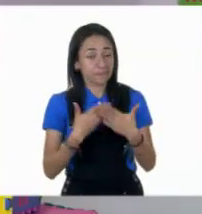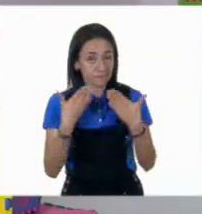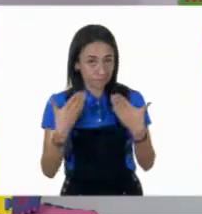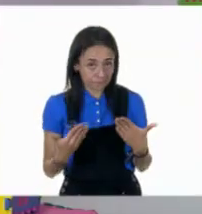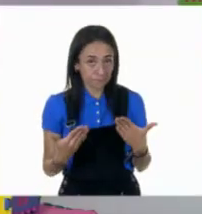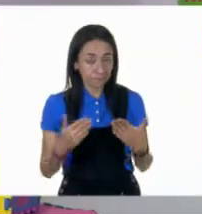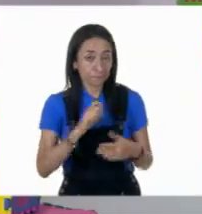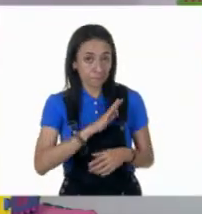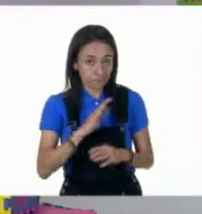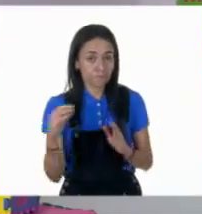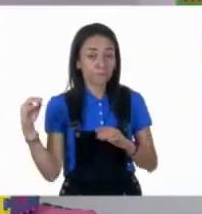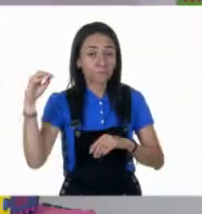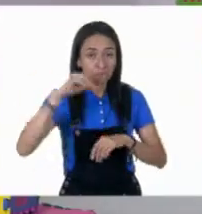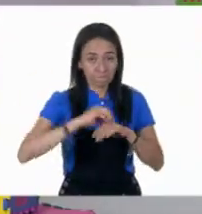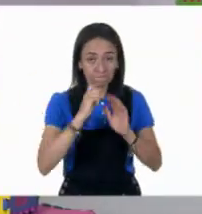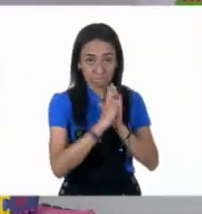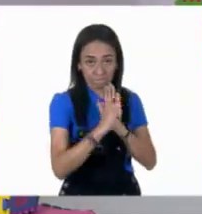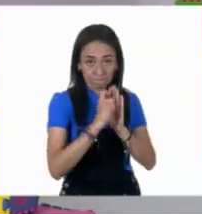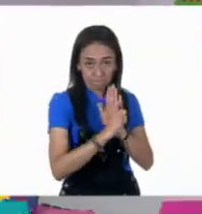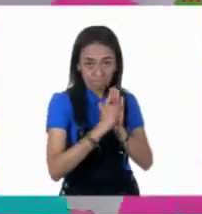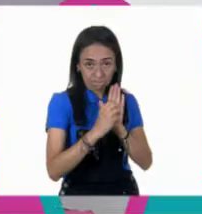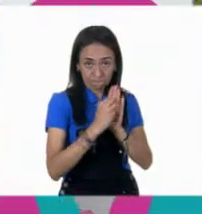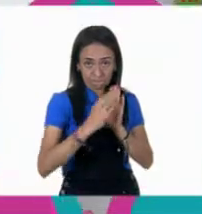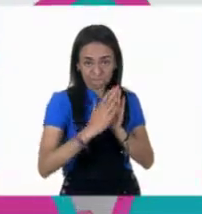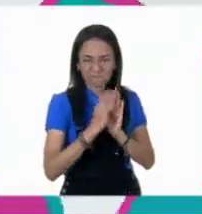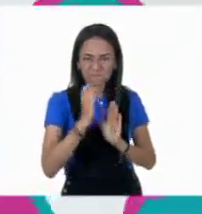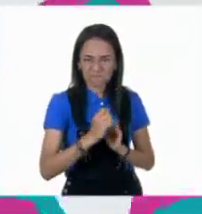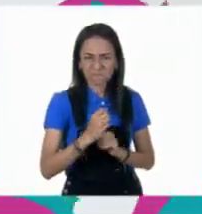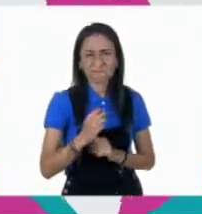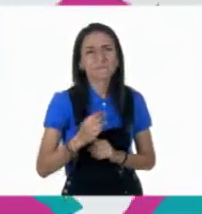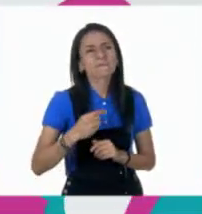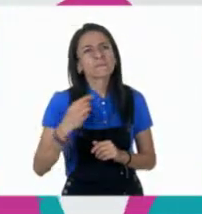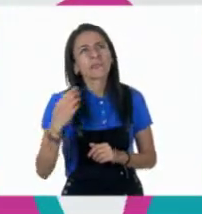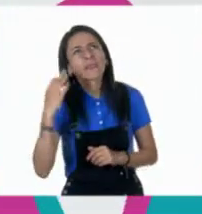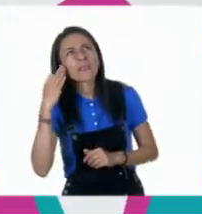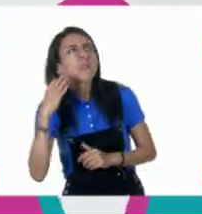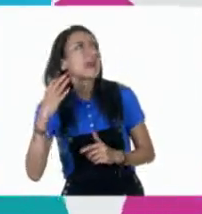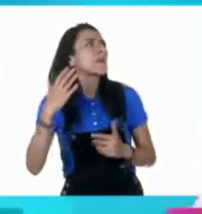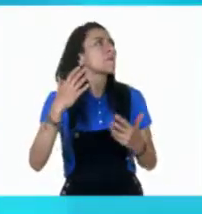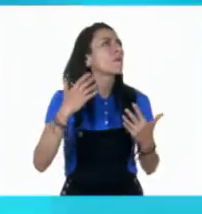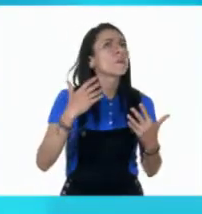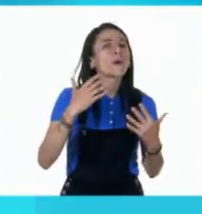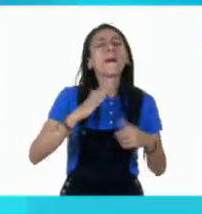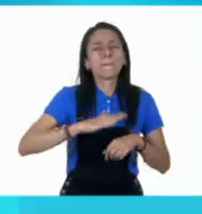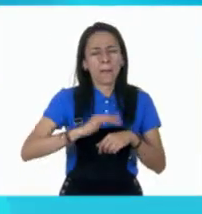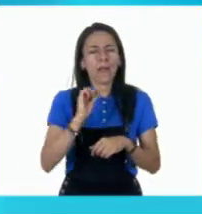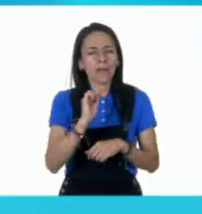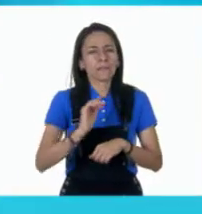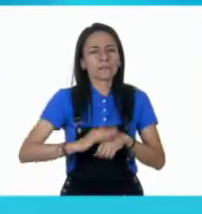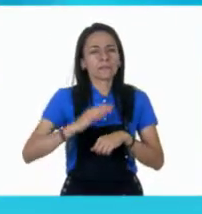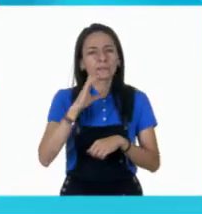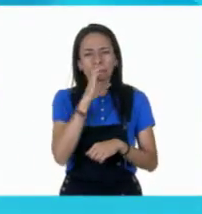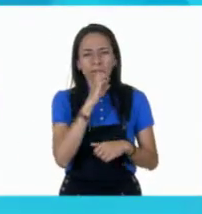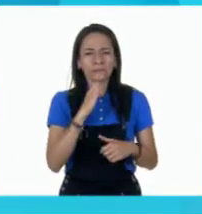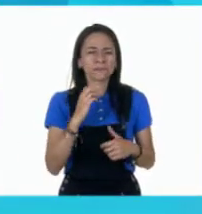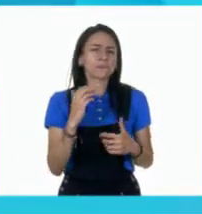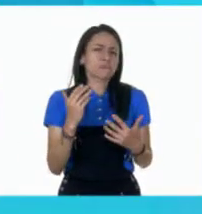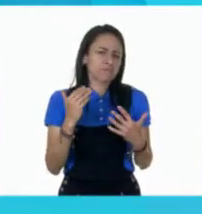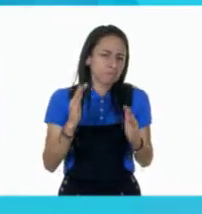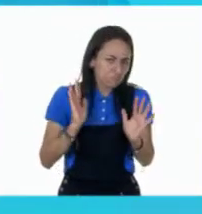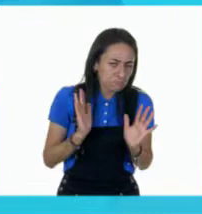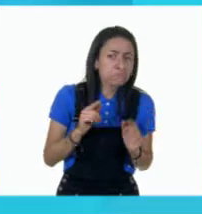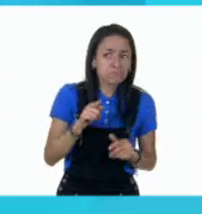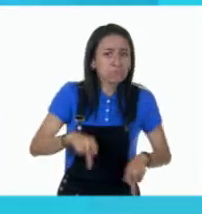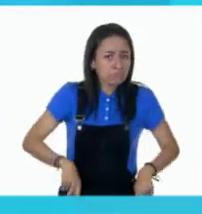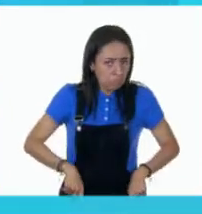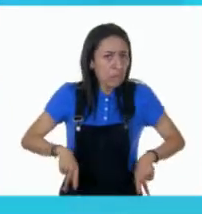el clima es un poco más cálido? Muy bien. A pesar de que vemos que los niños están con pantaloncitos, un